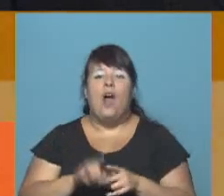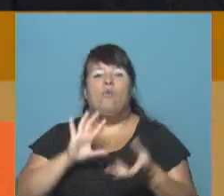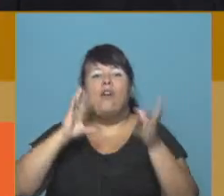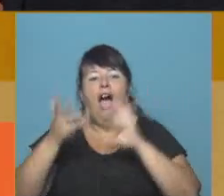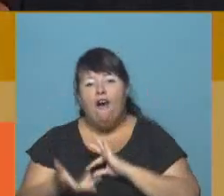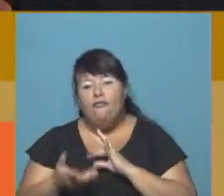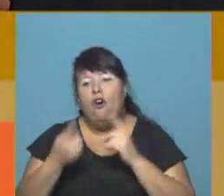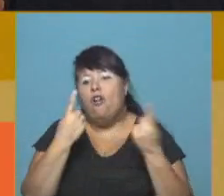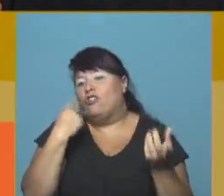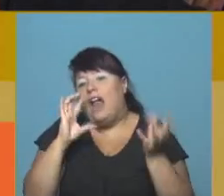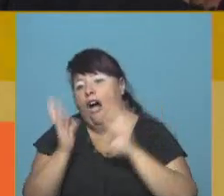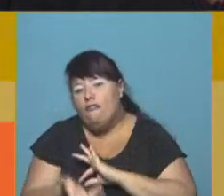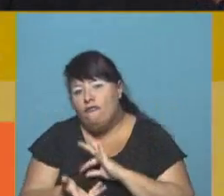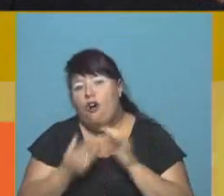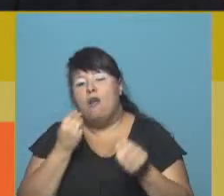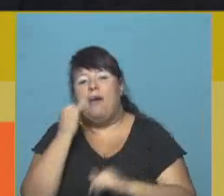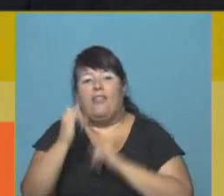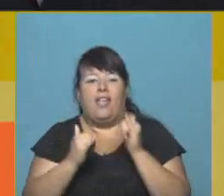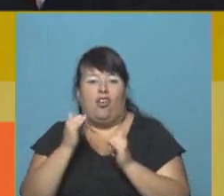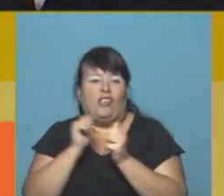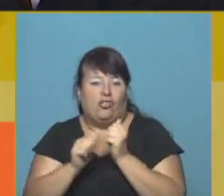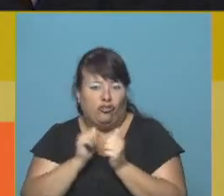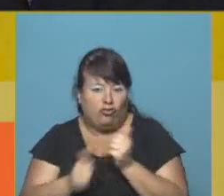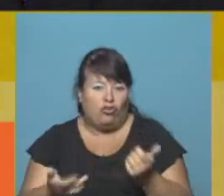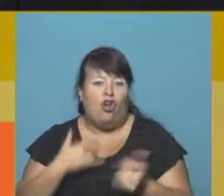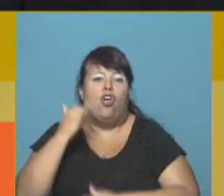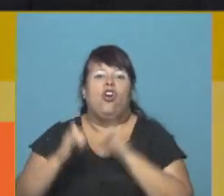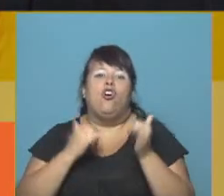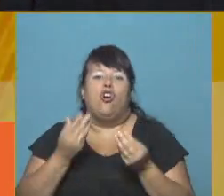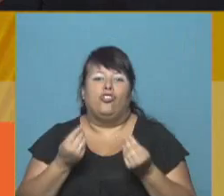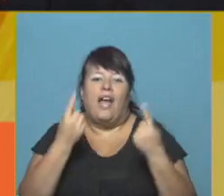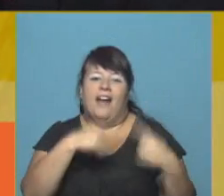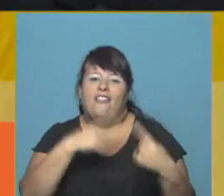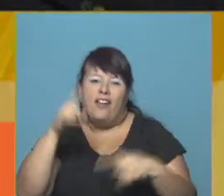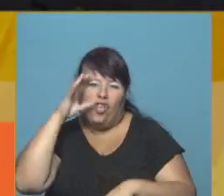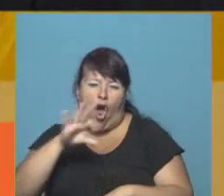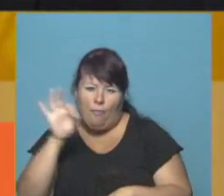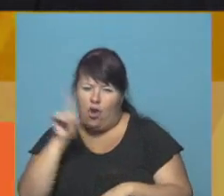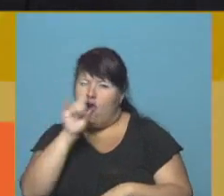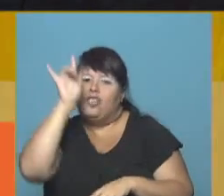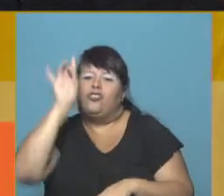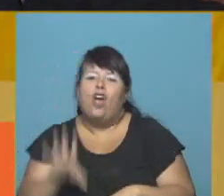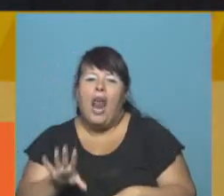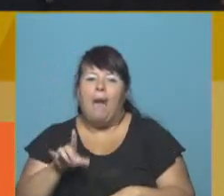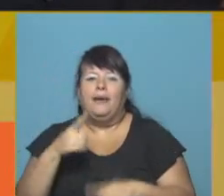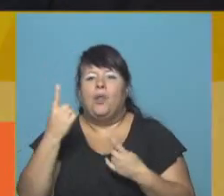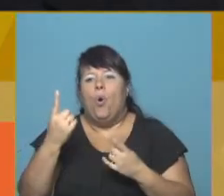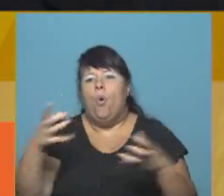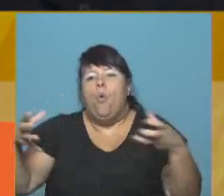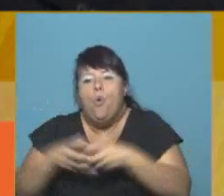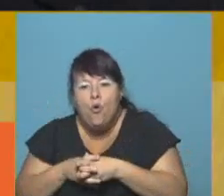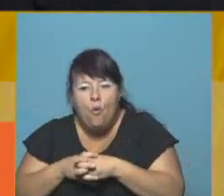manera u otra manera de contar la historia y de contar las diferentes miradas. No está apoyada solo desde un